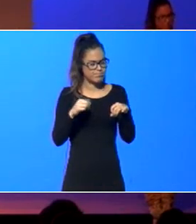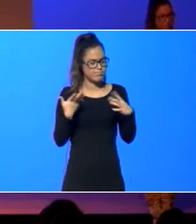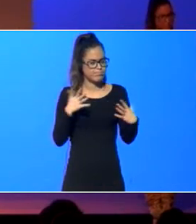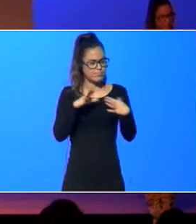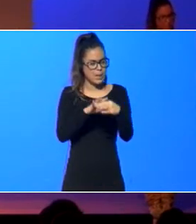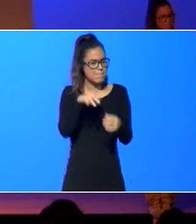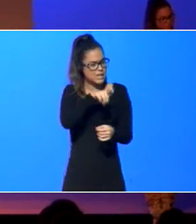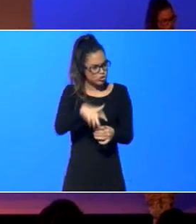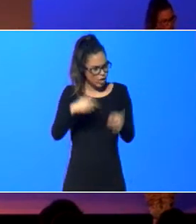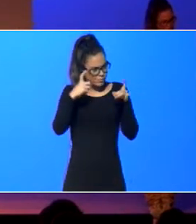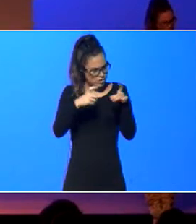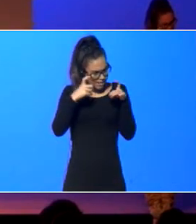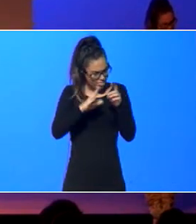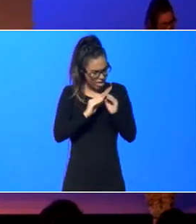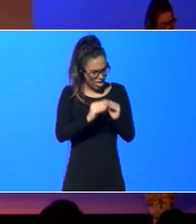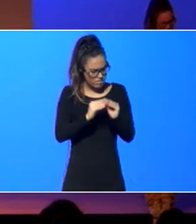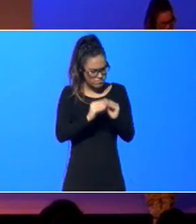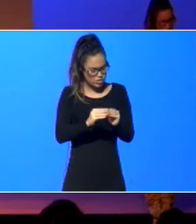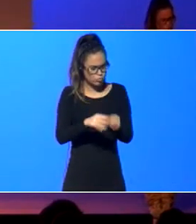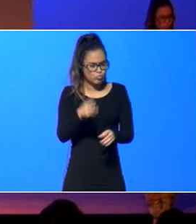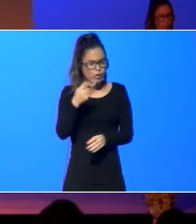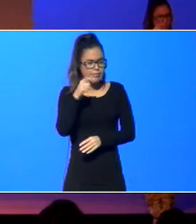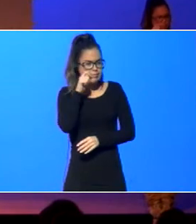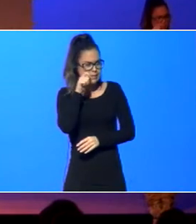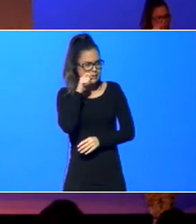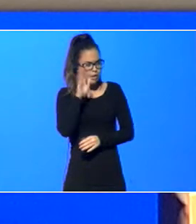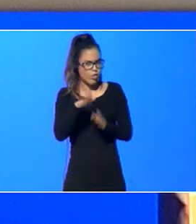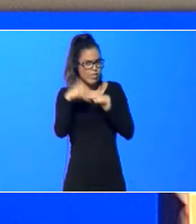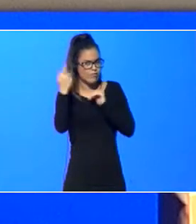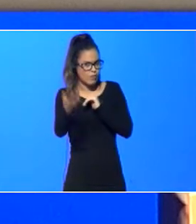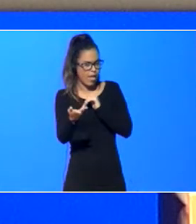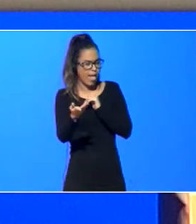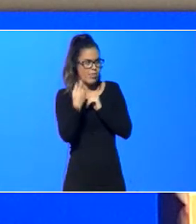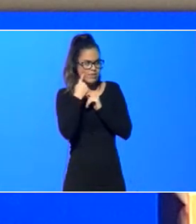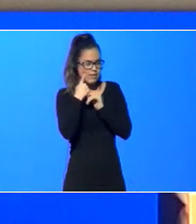lo hace, tener un testigo externo que diga, joder, yo me doy cuenta que habéis cambiado.